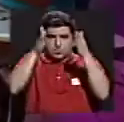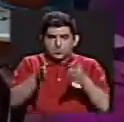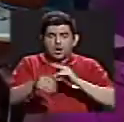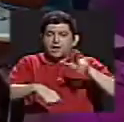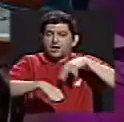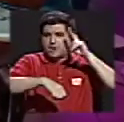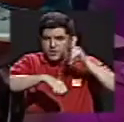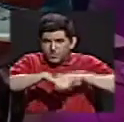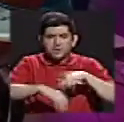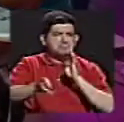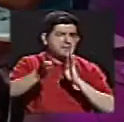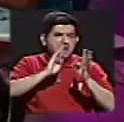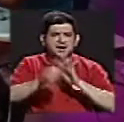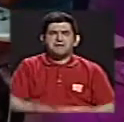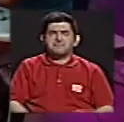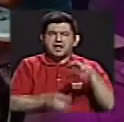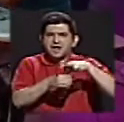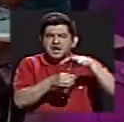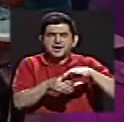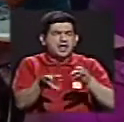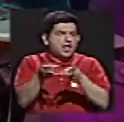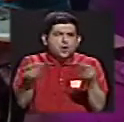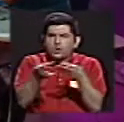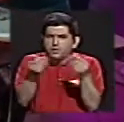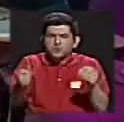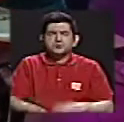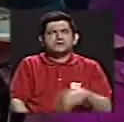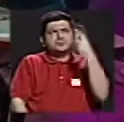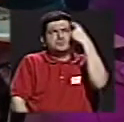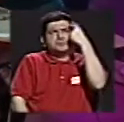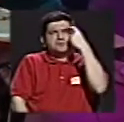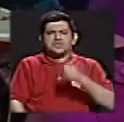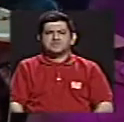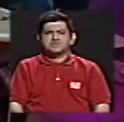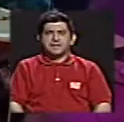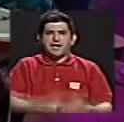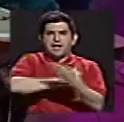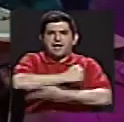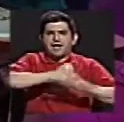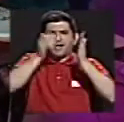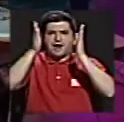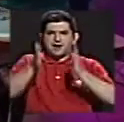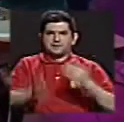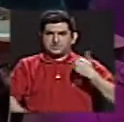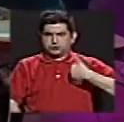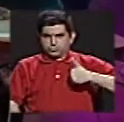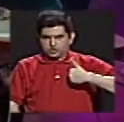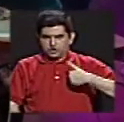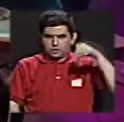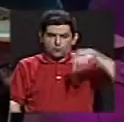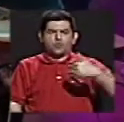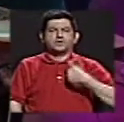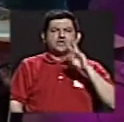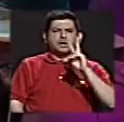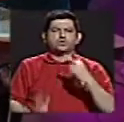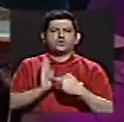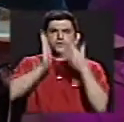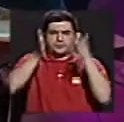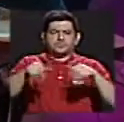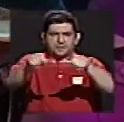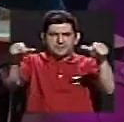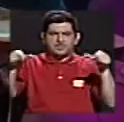usualmente cuando se habla de agricultura, de producción, se piensa en el campesino. Bueno, pero hoy tenemos a dos representantes